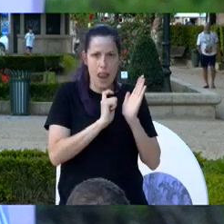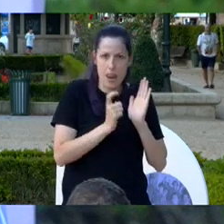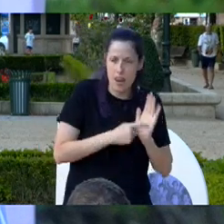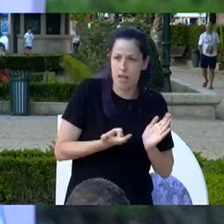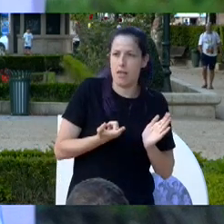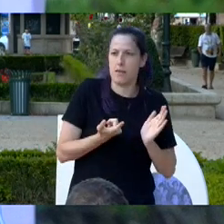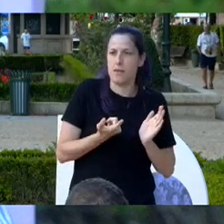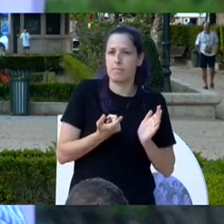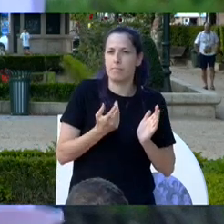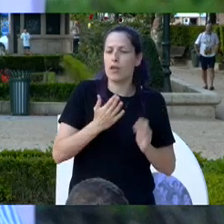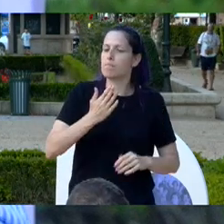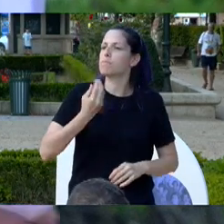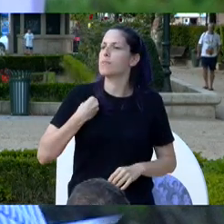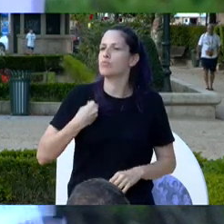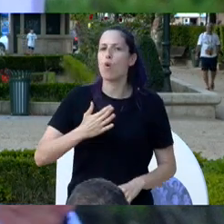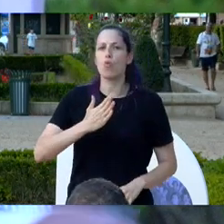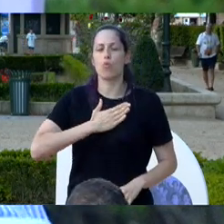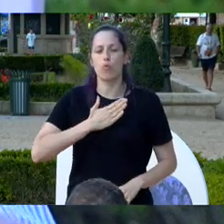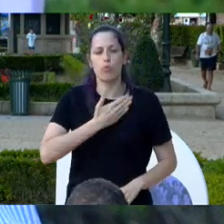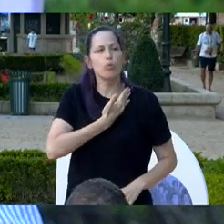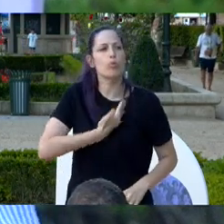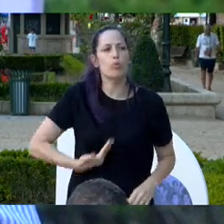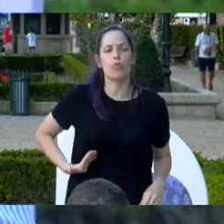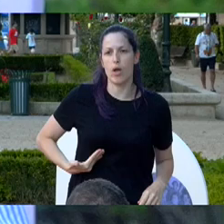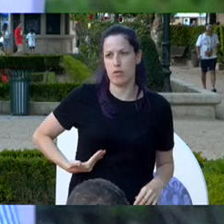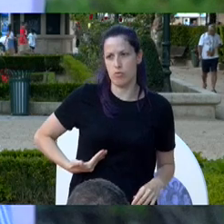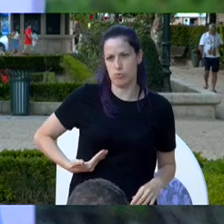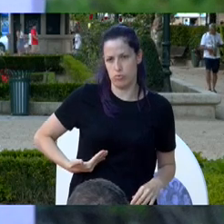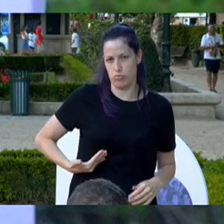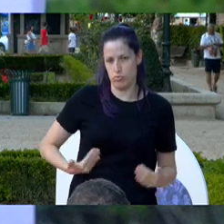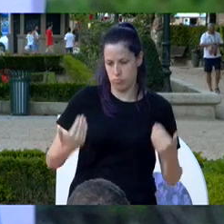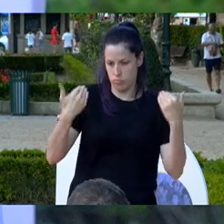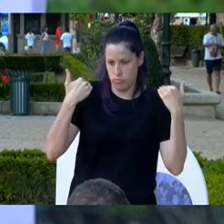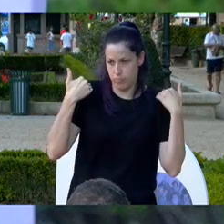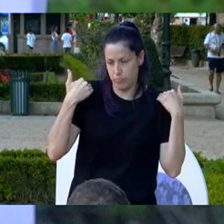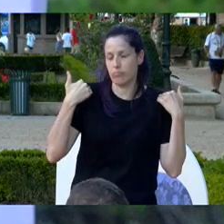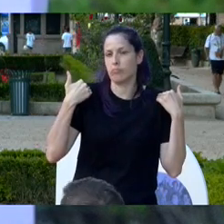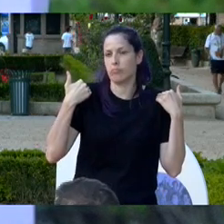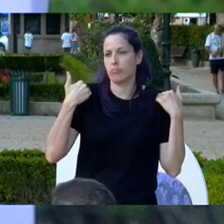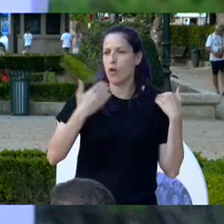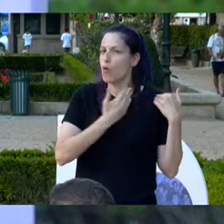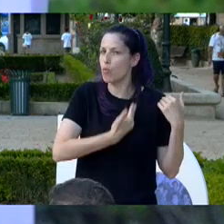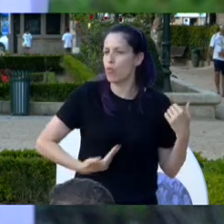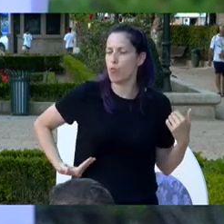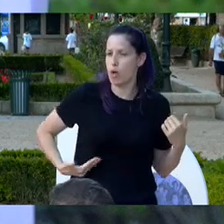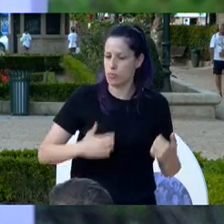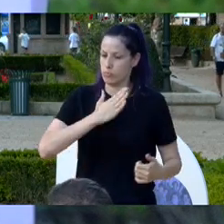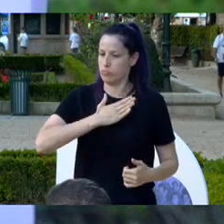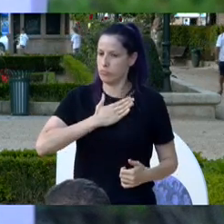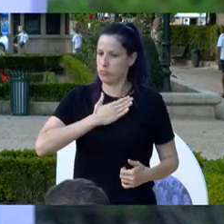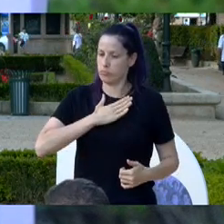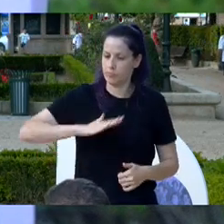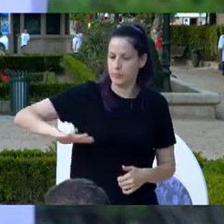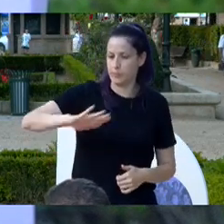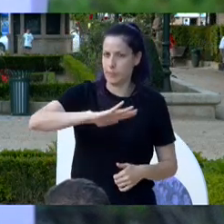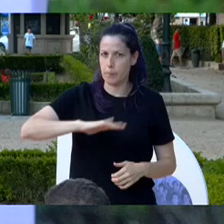facérmonos donos, na medida do posible, dentro das competencias que teña Galicia, facérmonos donos do noso